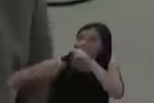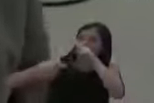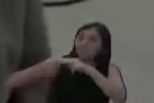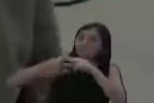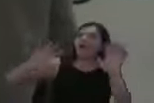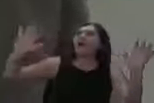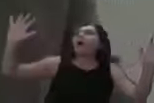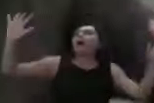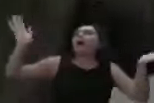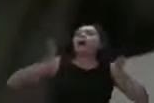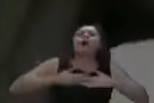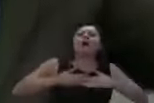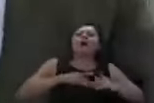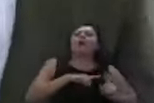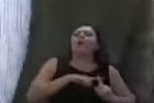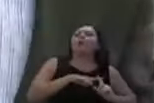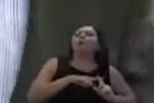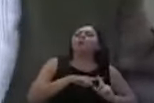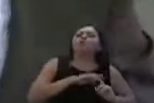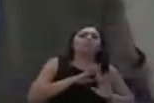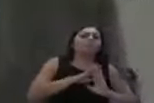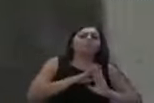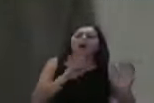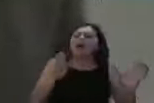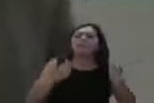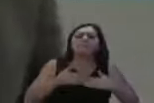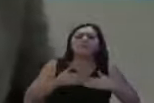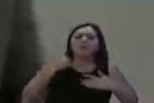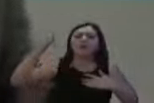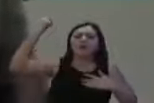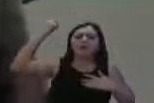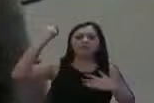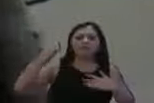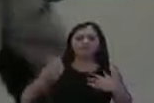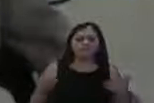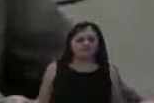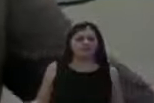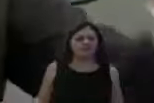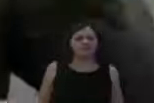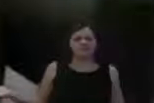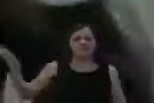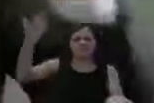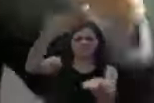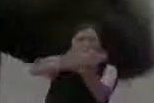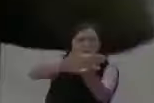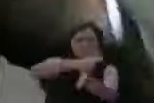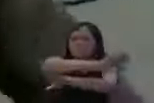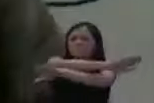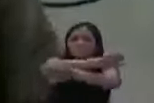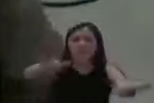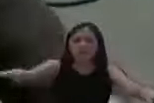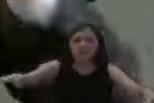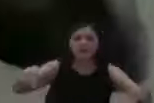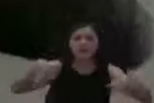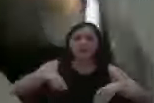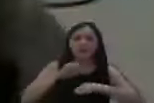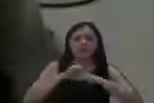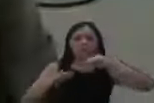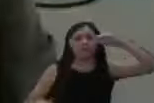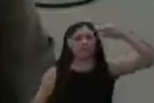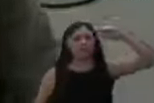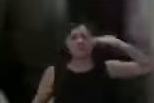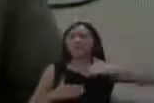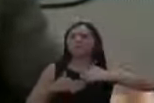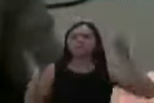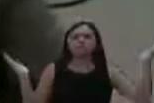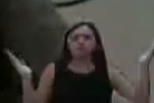de luto ahí sí se está atropellando a sus derechos Ya basta compañeros estamos los países más desiguales del mundo